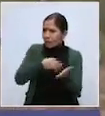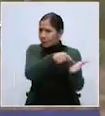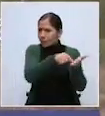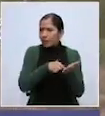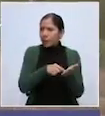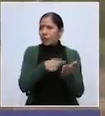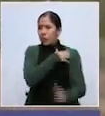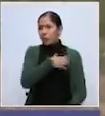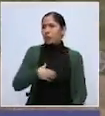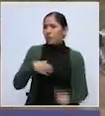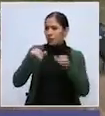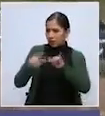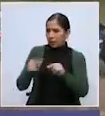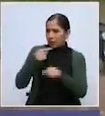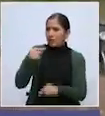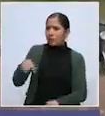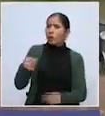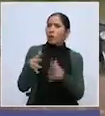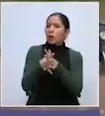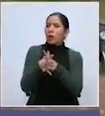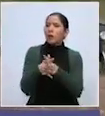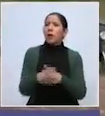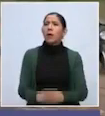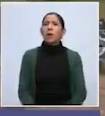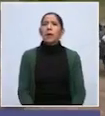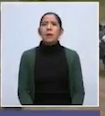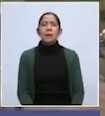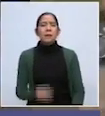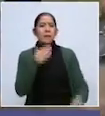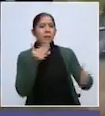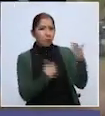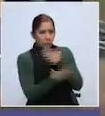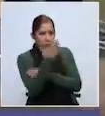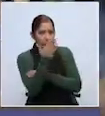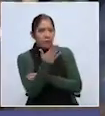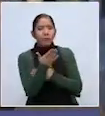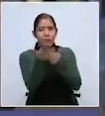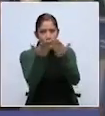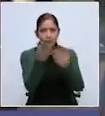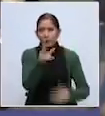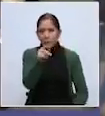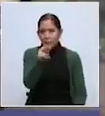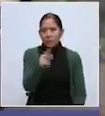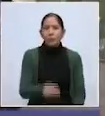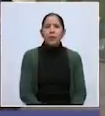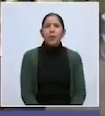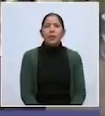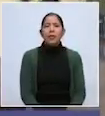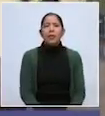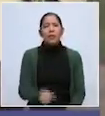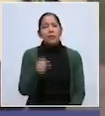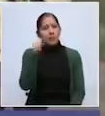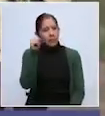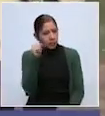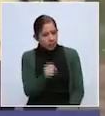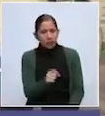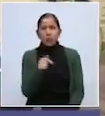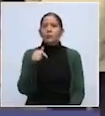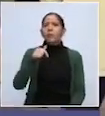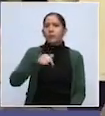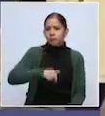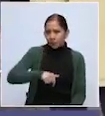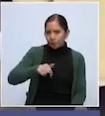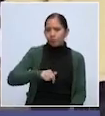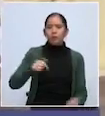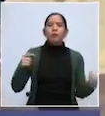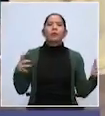se mantienen en su punto de bloqueo? Muy buenos días, este medio. Sí. Estamos acá, ¿no?, en el punto